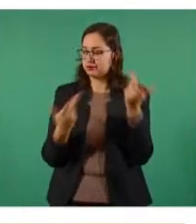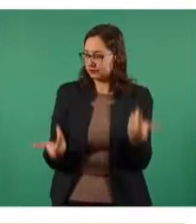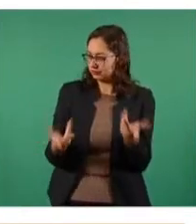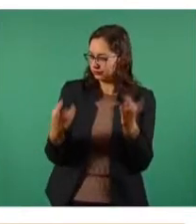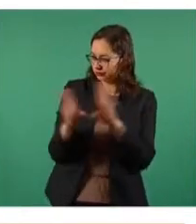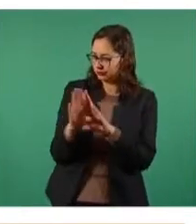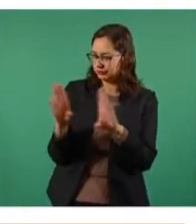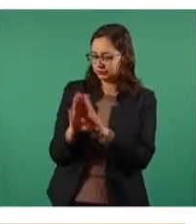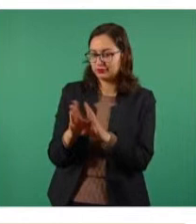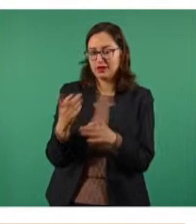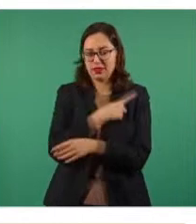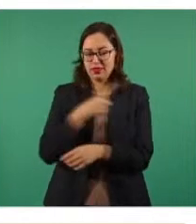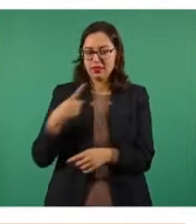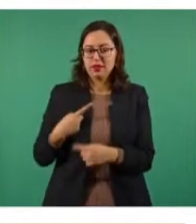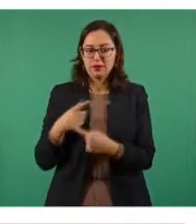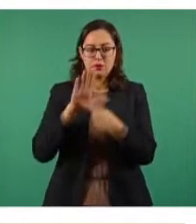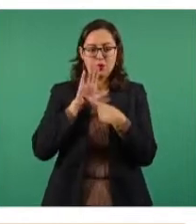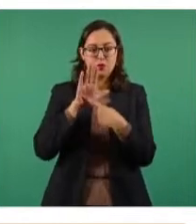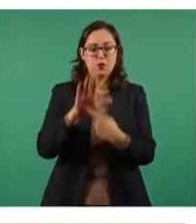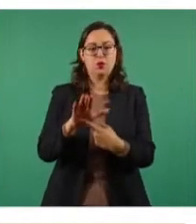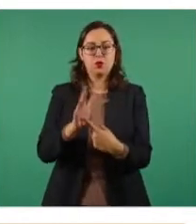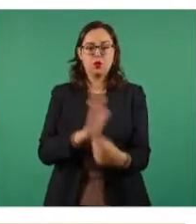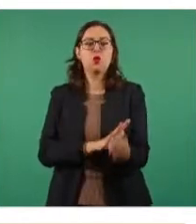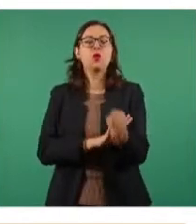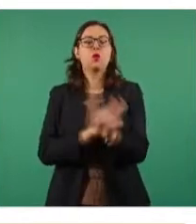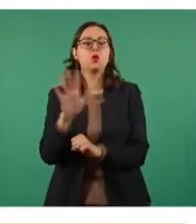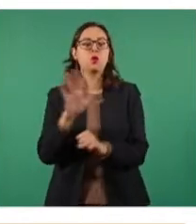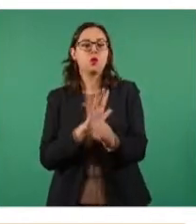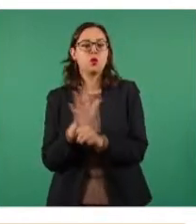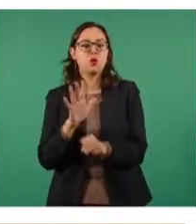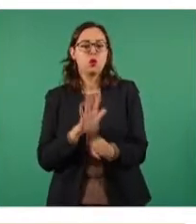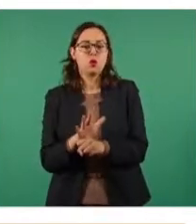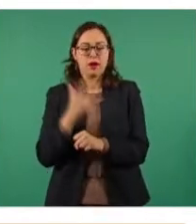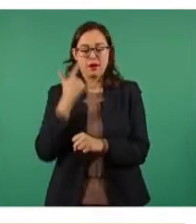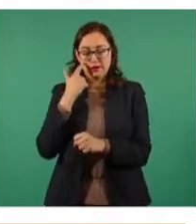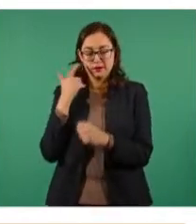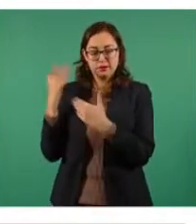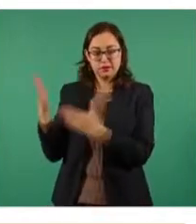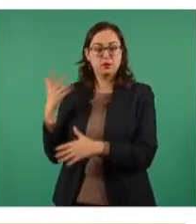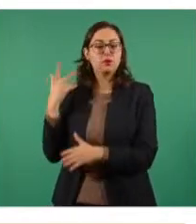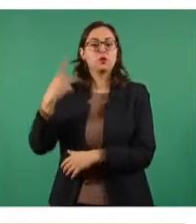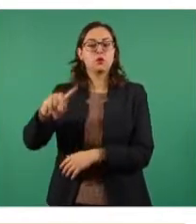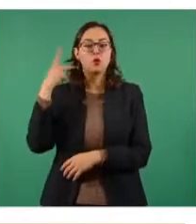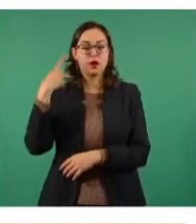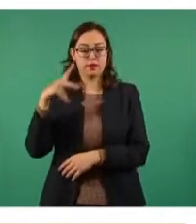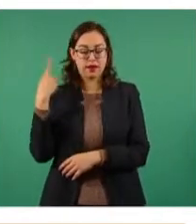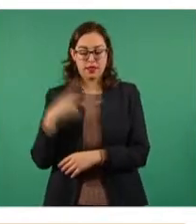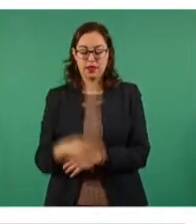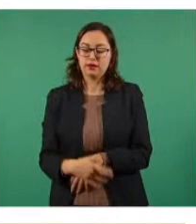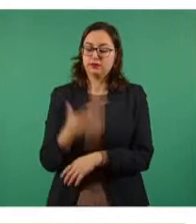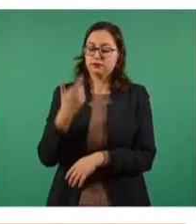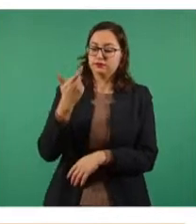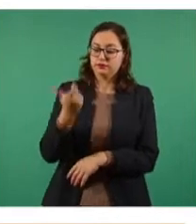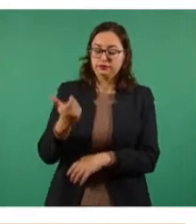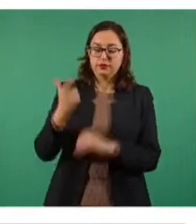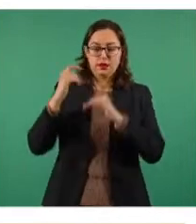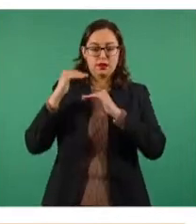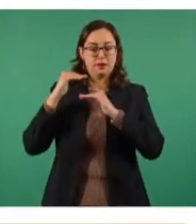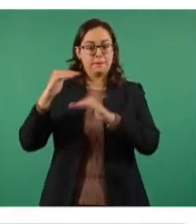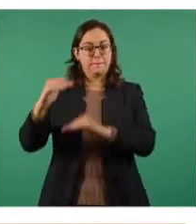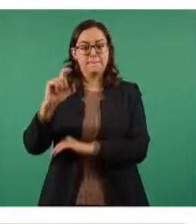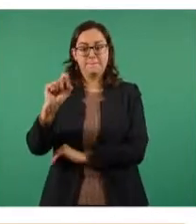máximo este fue el caso entre poco mã puebla donde el precio máximo es de 23 pesos con 7 centavos